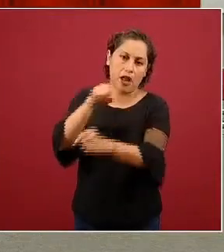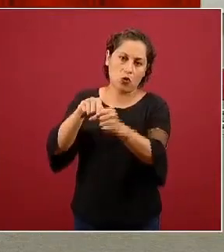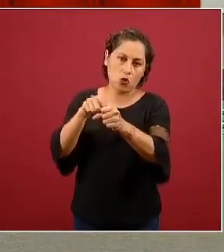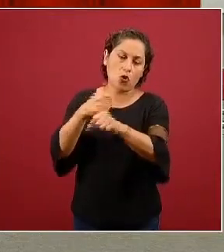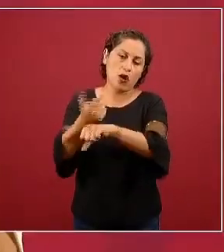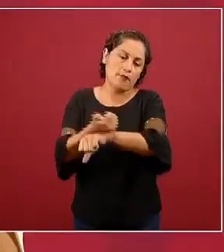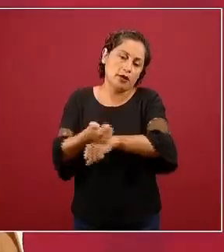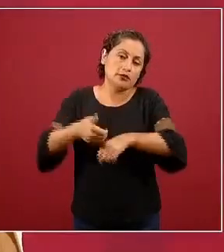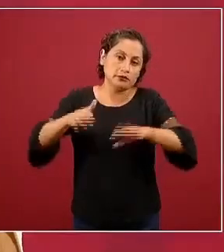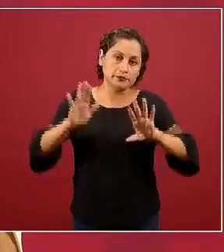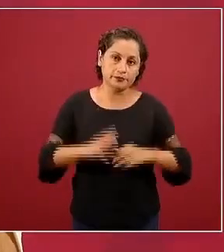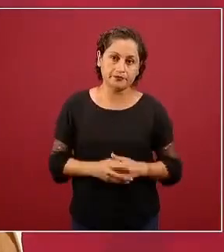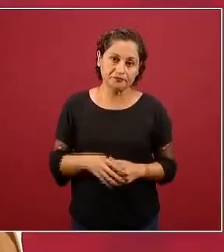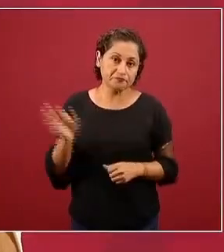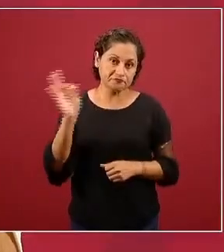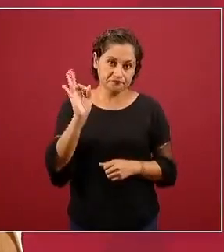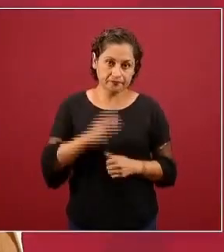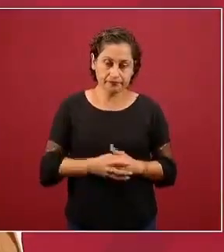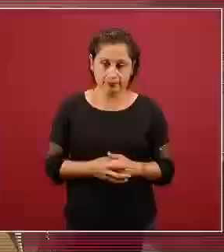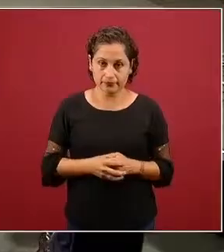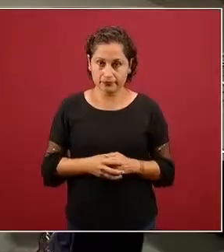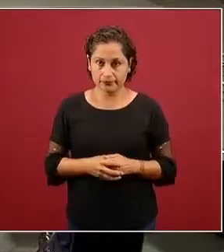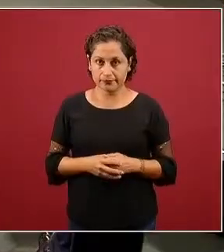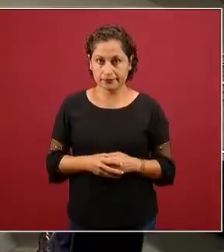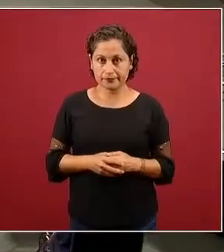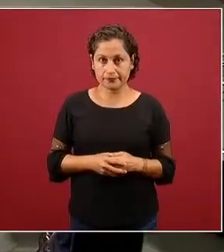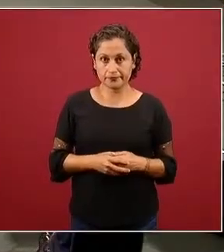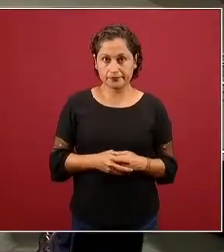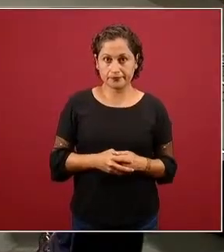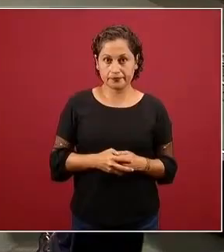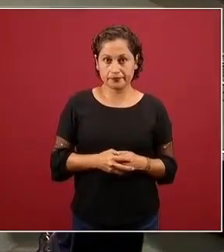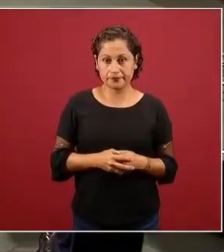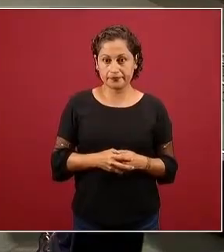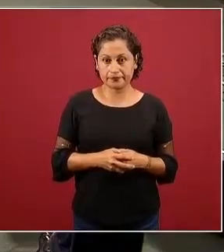amarillo actualmente. Muchas gracias.